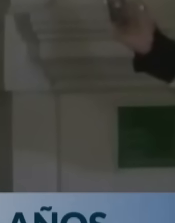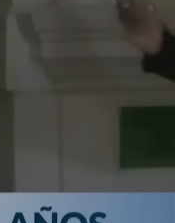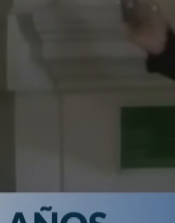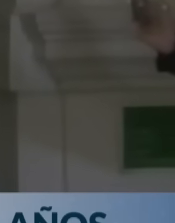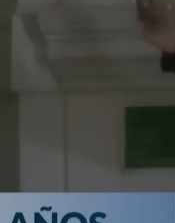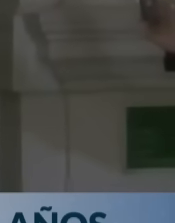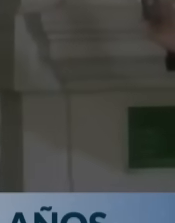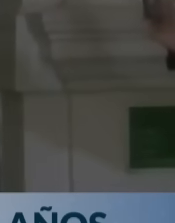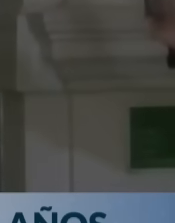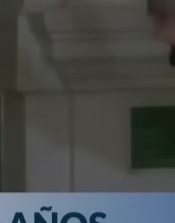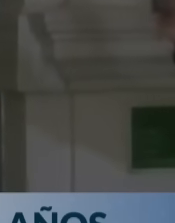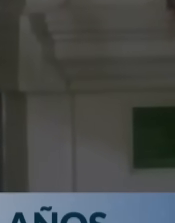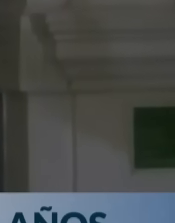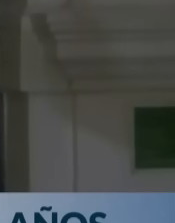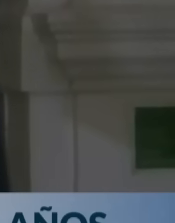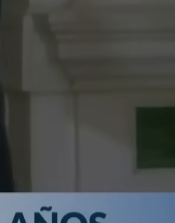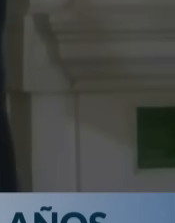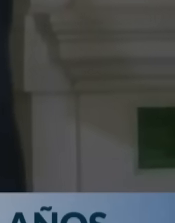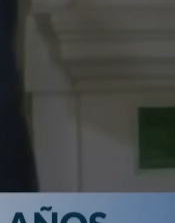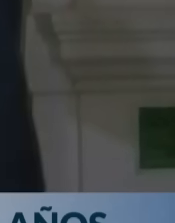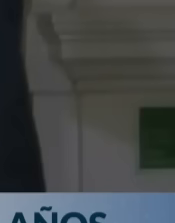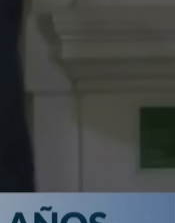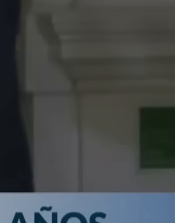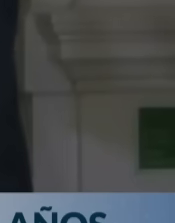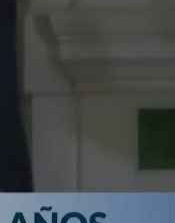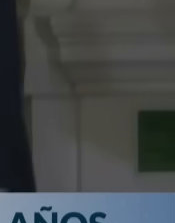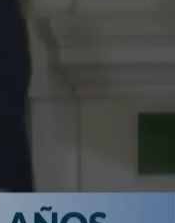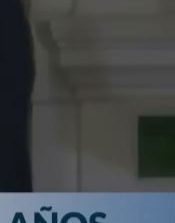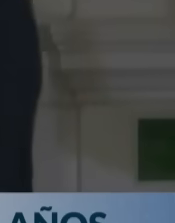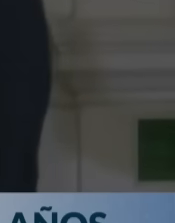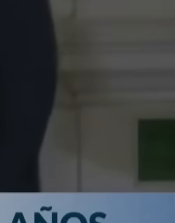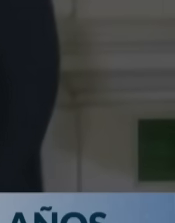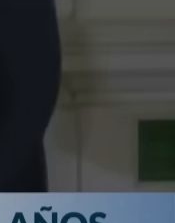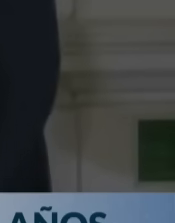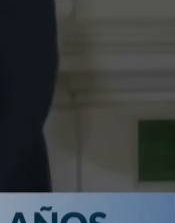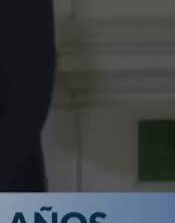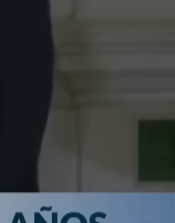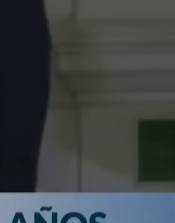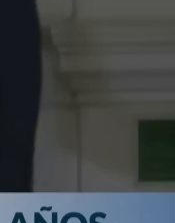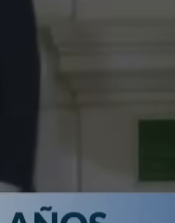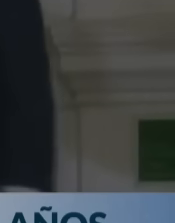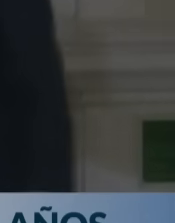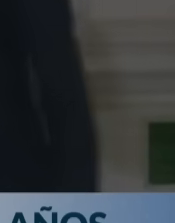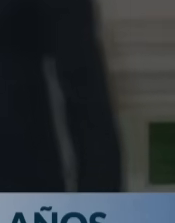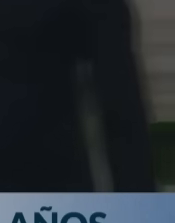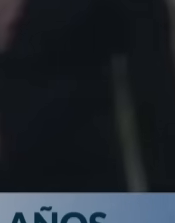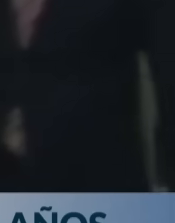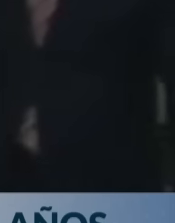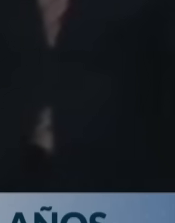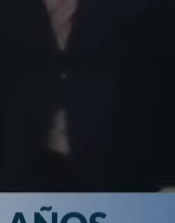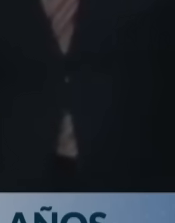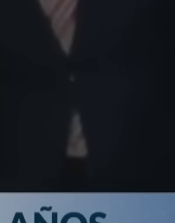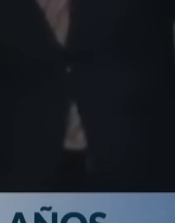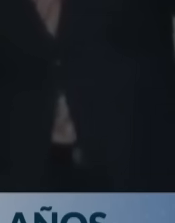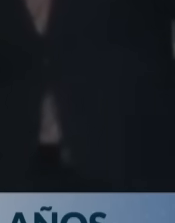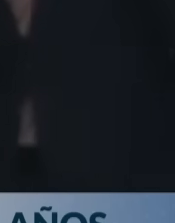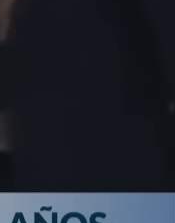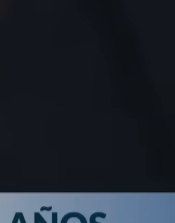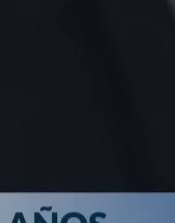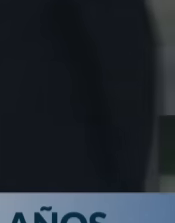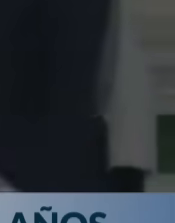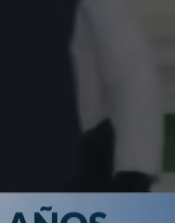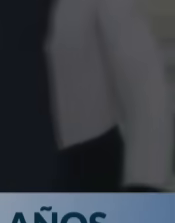será responsable del clima que usted ha construido en los últimos días. Si no genera un pie